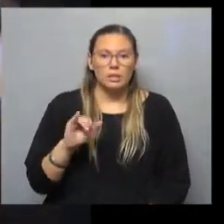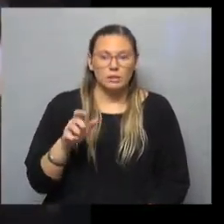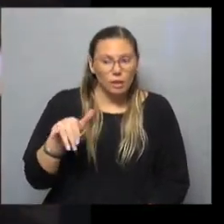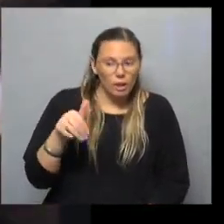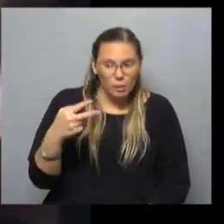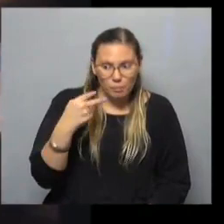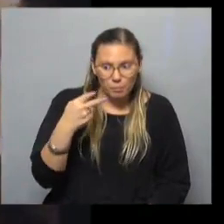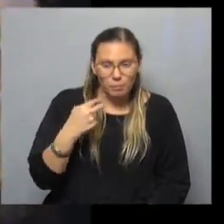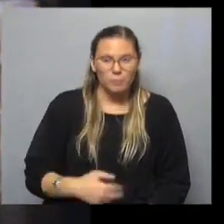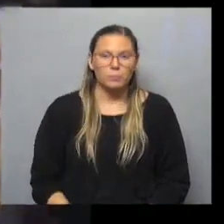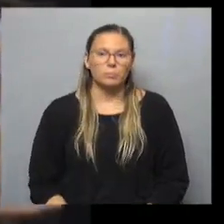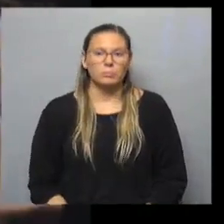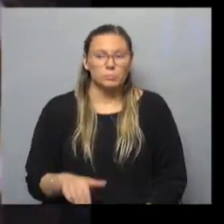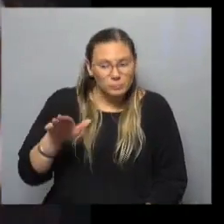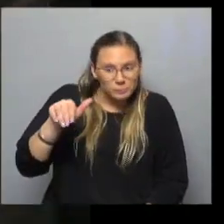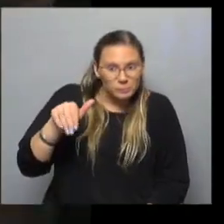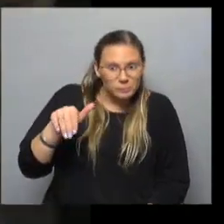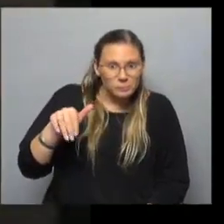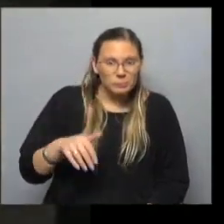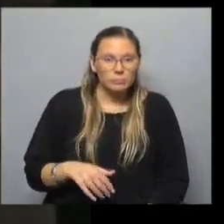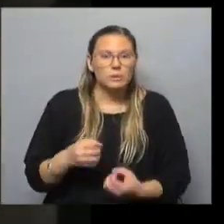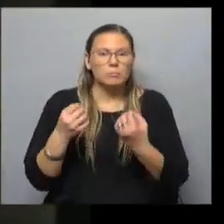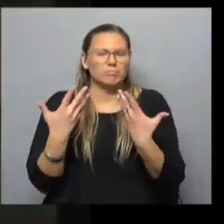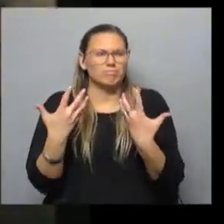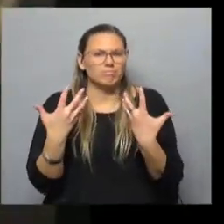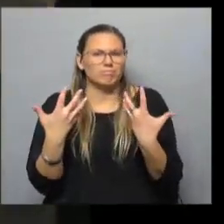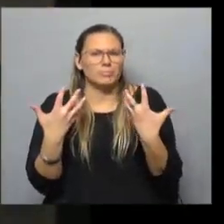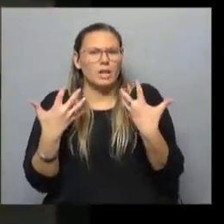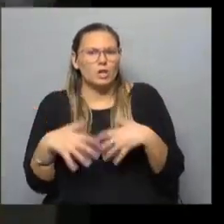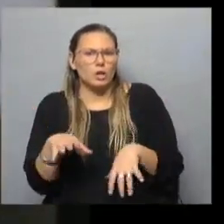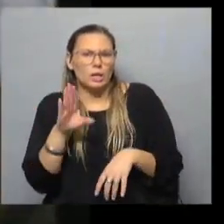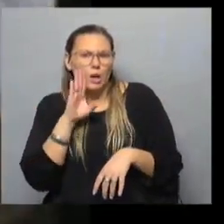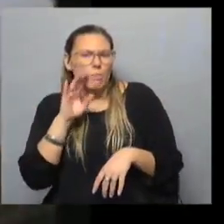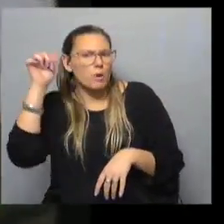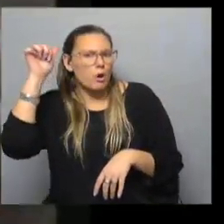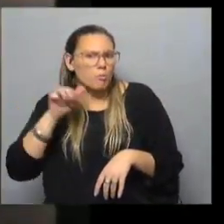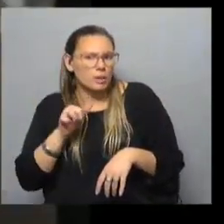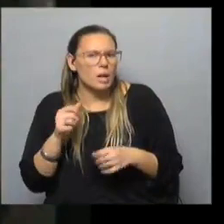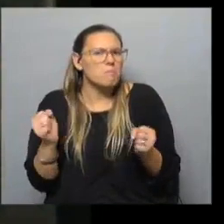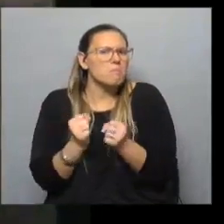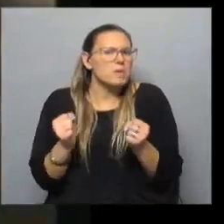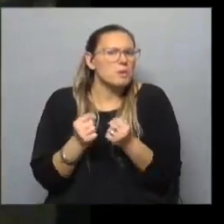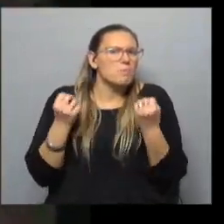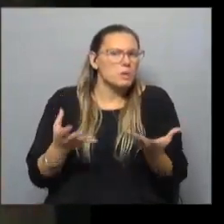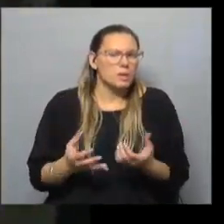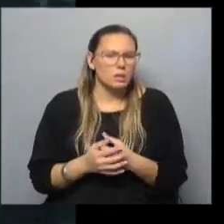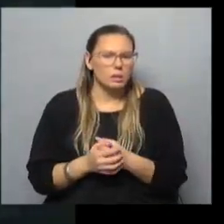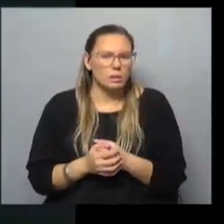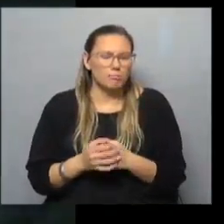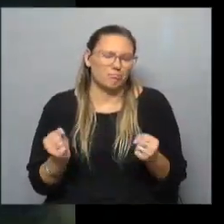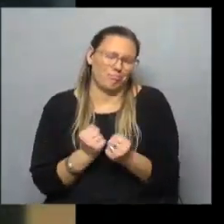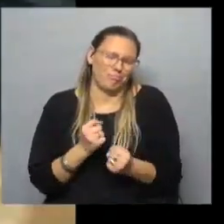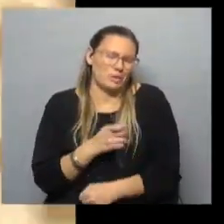papá. Chari. ¿Y por qué no querían con mamá que me opere? ¿Qué miedos tenían? Todos.